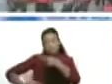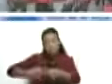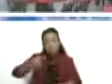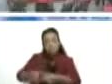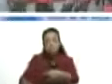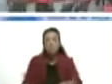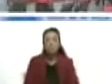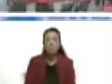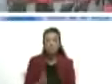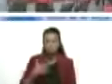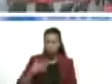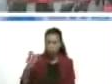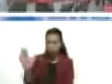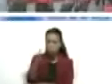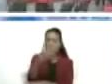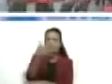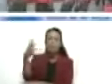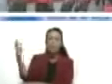con su bandera.